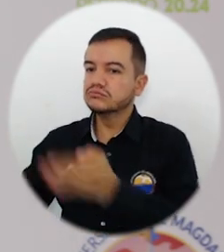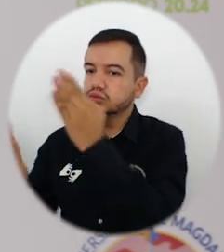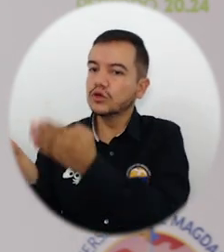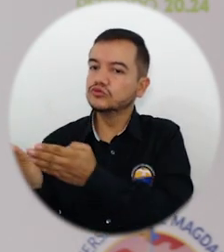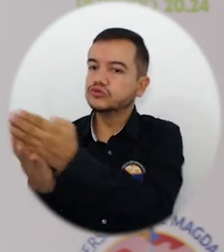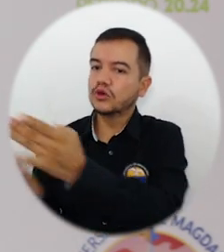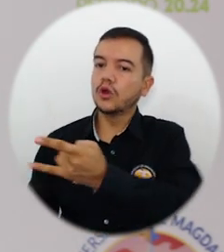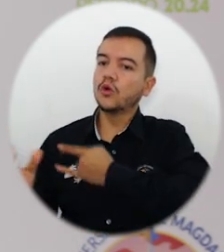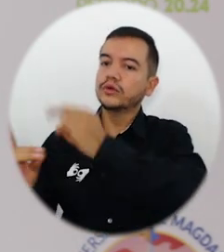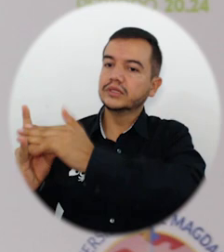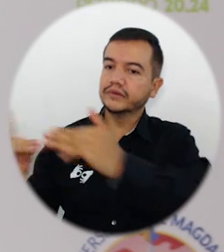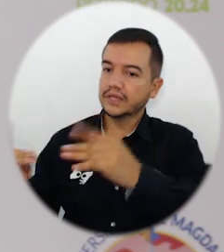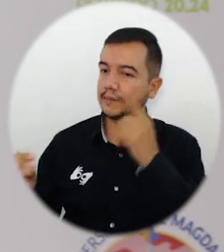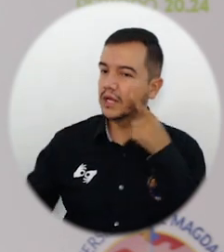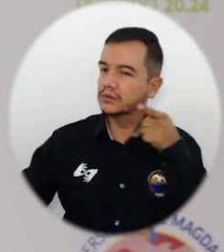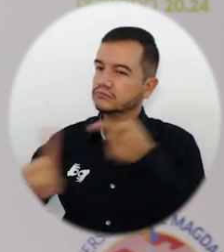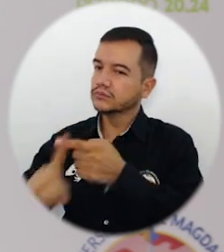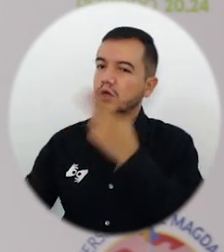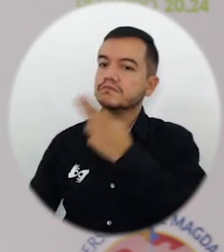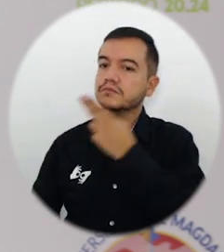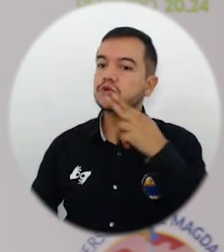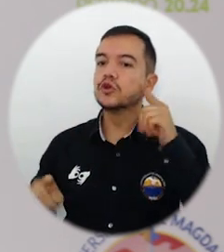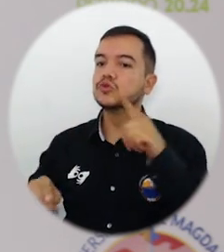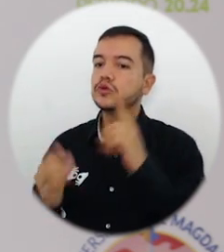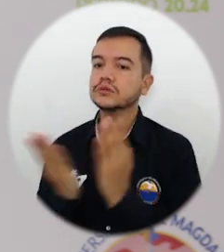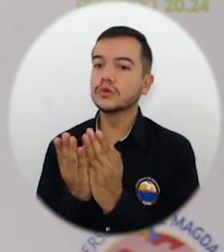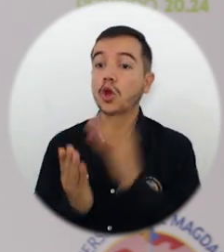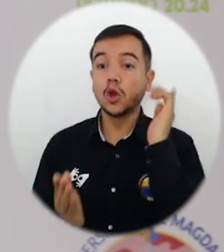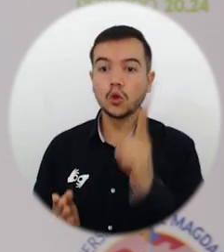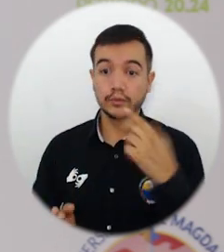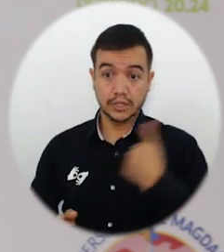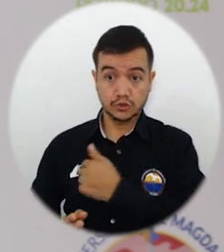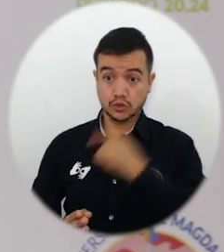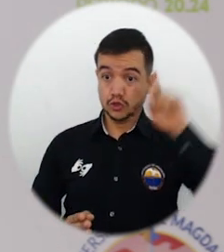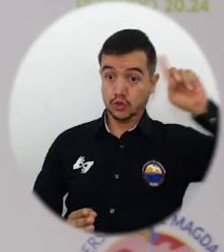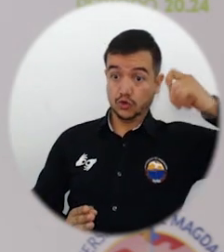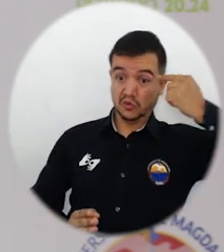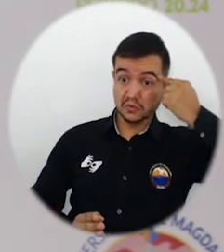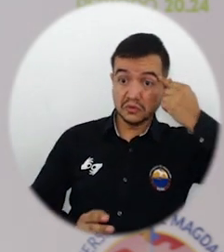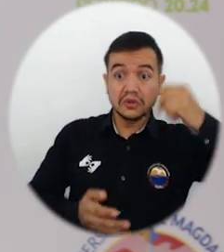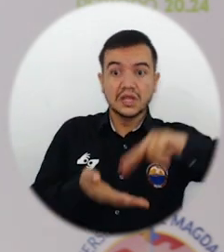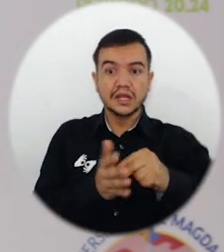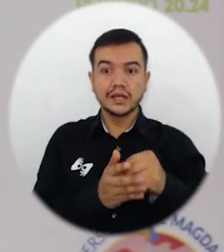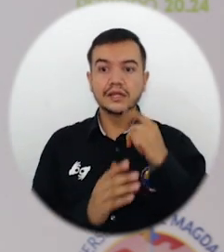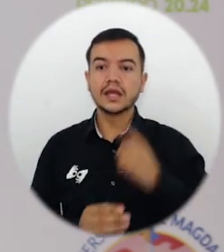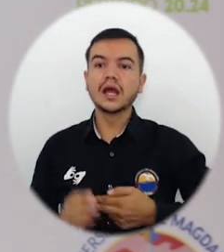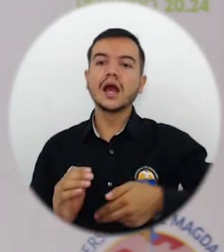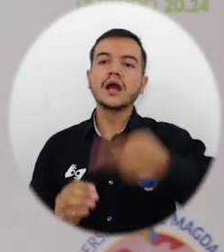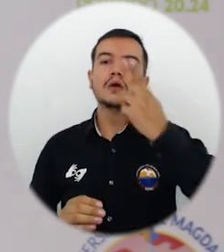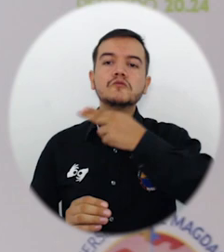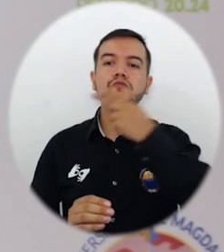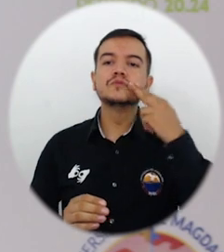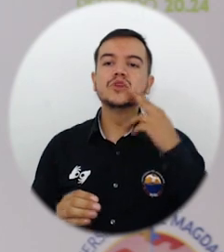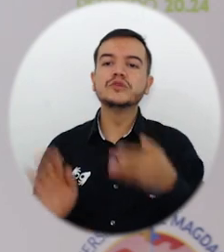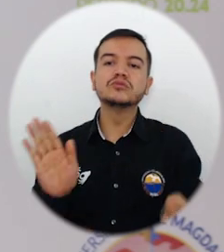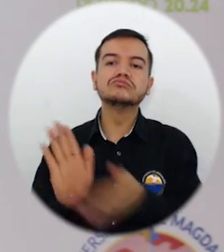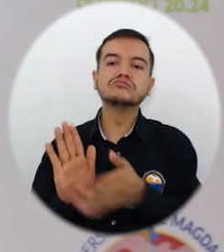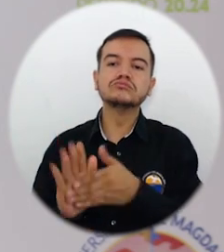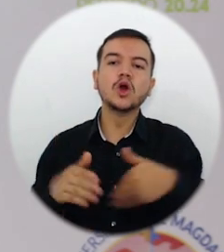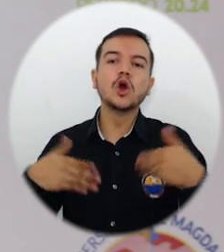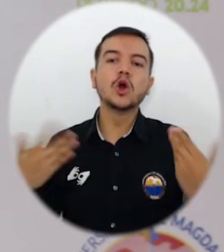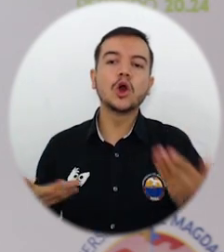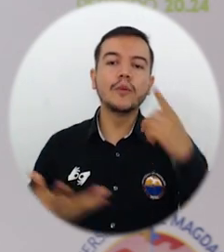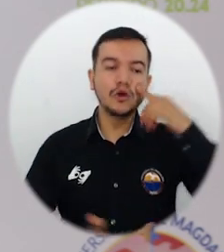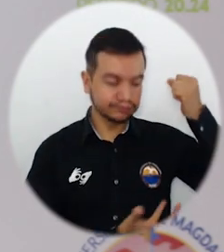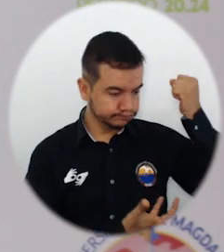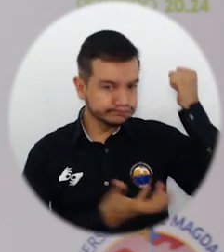ese compromiso con la educación. Porque cuando gobernamos, los compromisos se materializan con recursos, no solamente